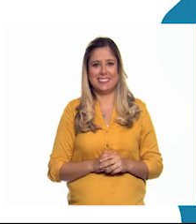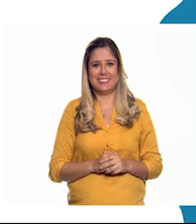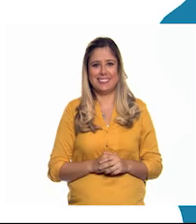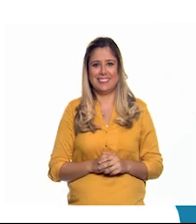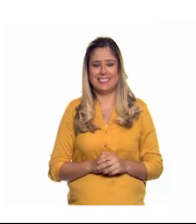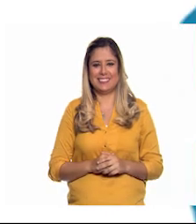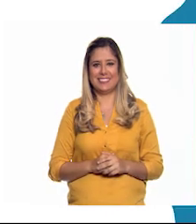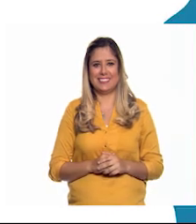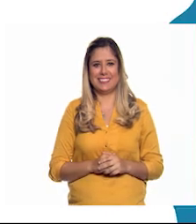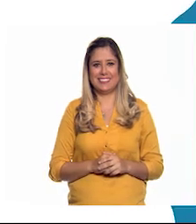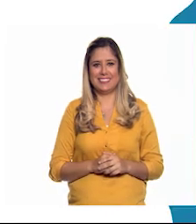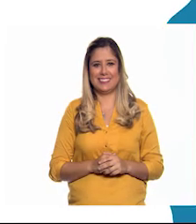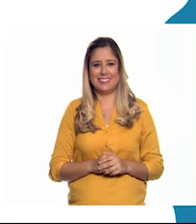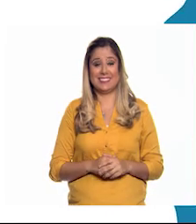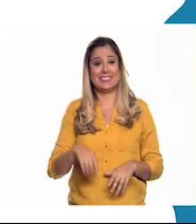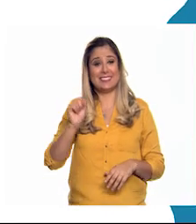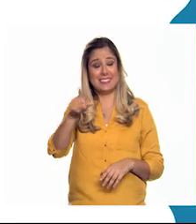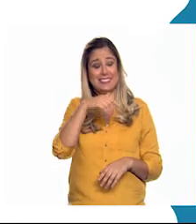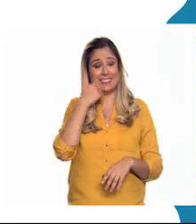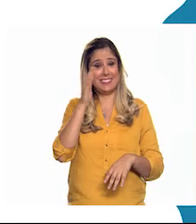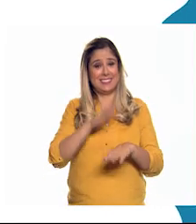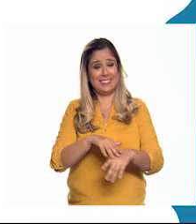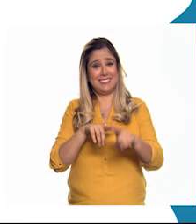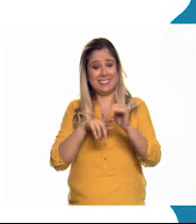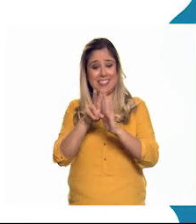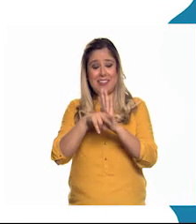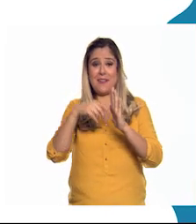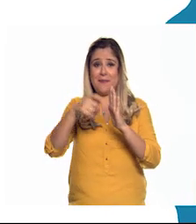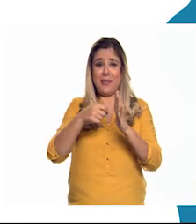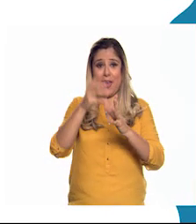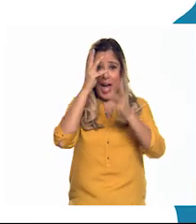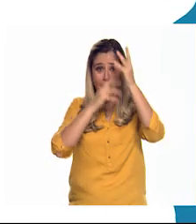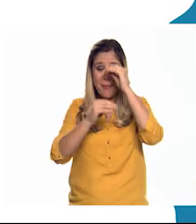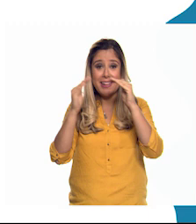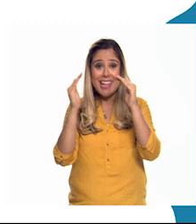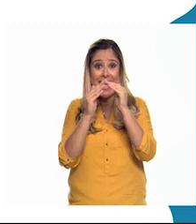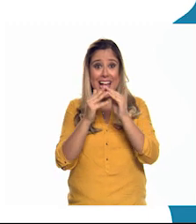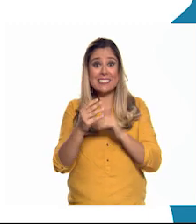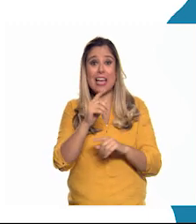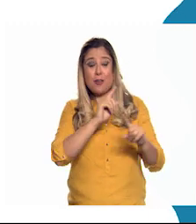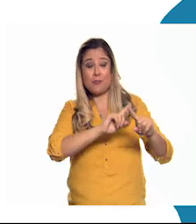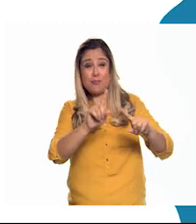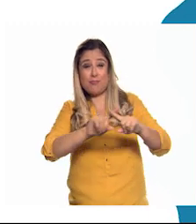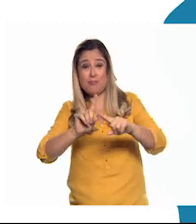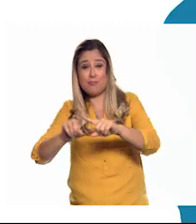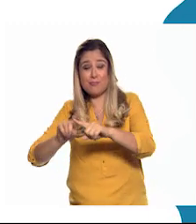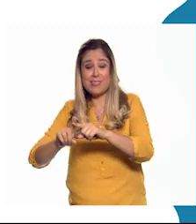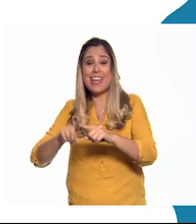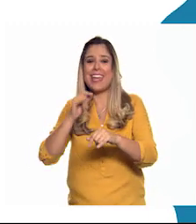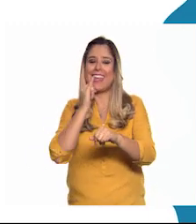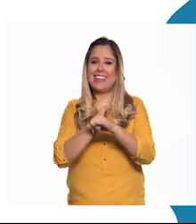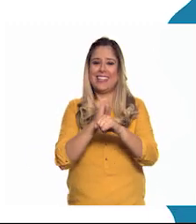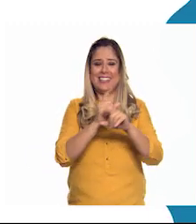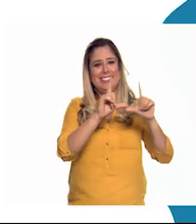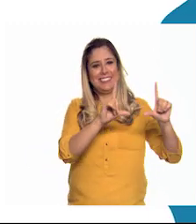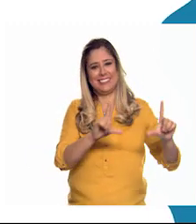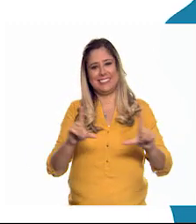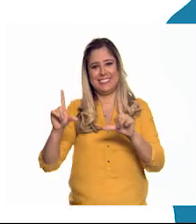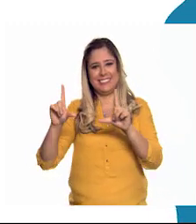conalitec.cep.gov.mx. Si quieres volver a ver los programas de Aprende en Casa, los puedes encontrar en la siguiente liga: